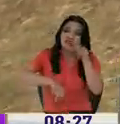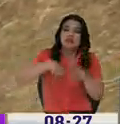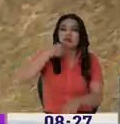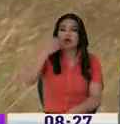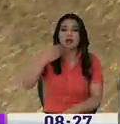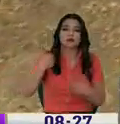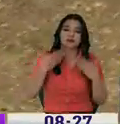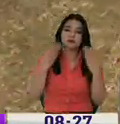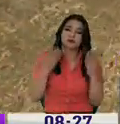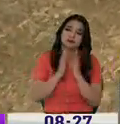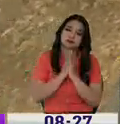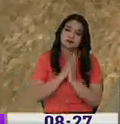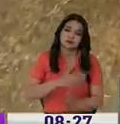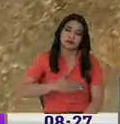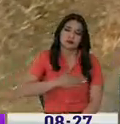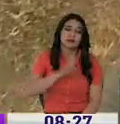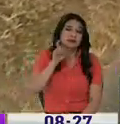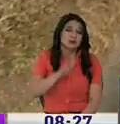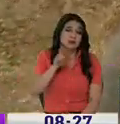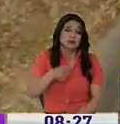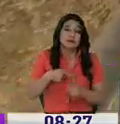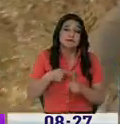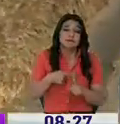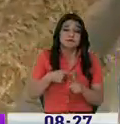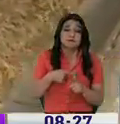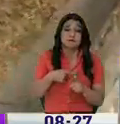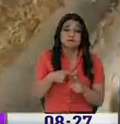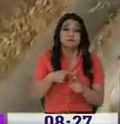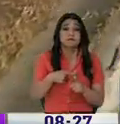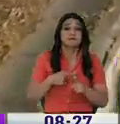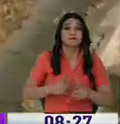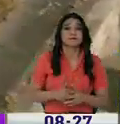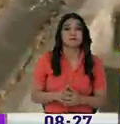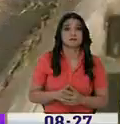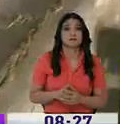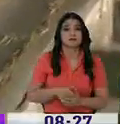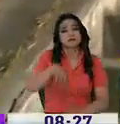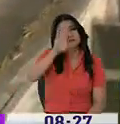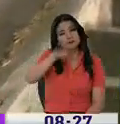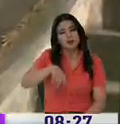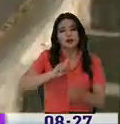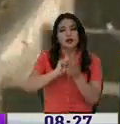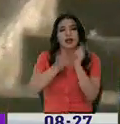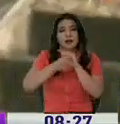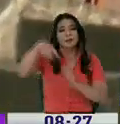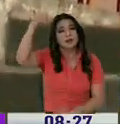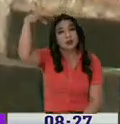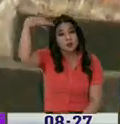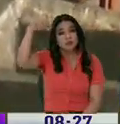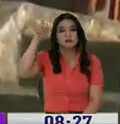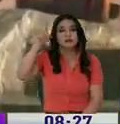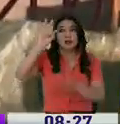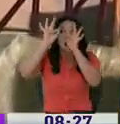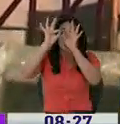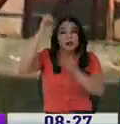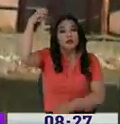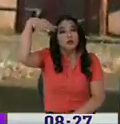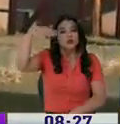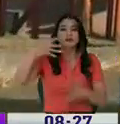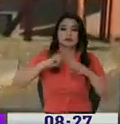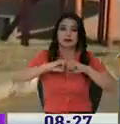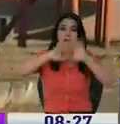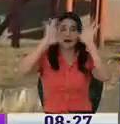entonces que por favor necesitamos que nos vengan a cambiar las luminarias para así tener un